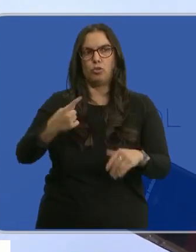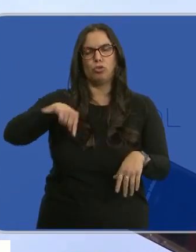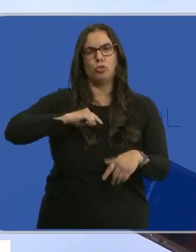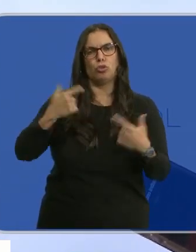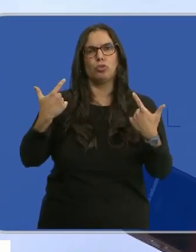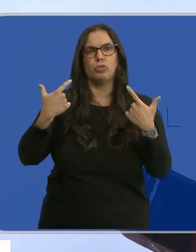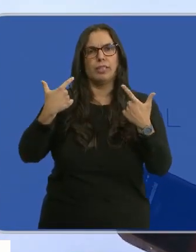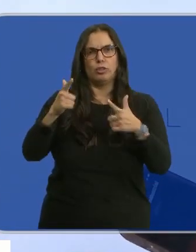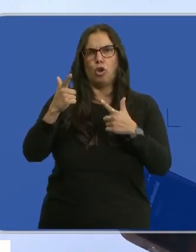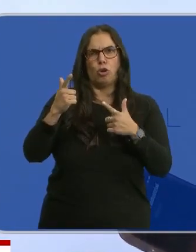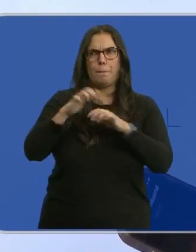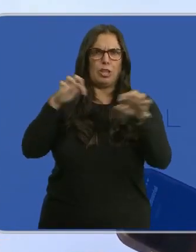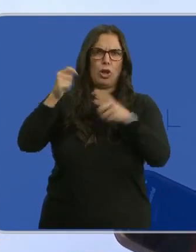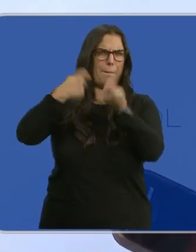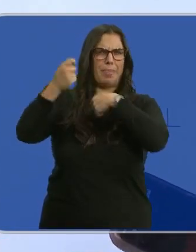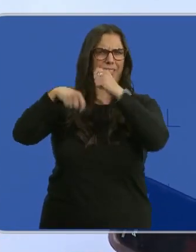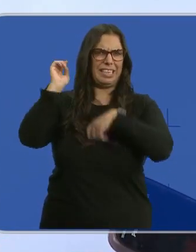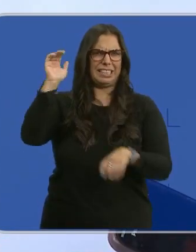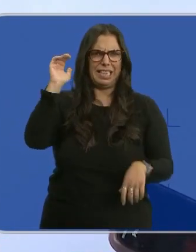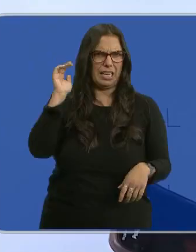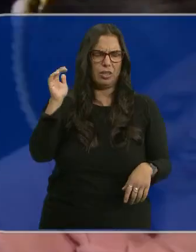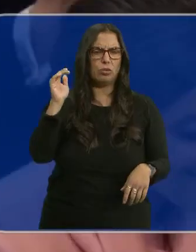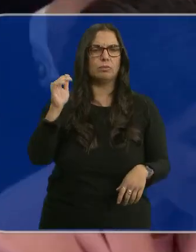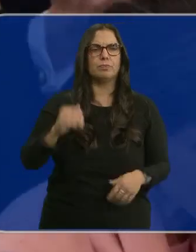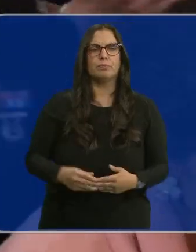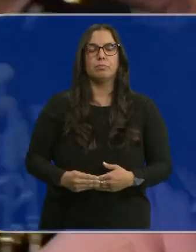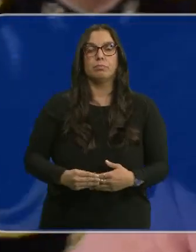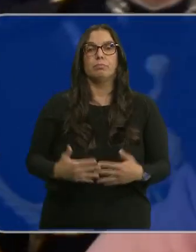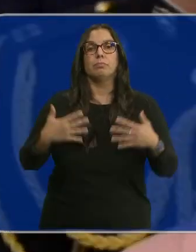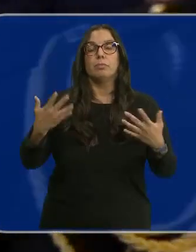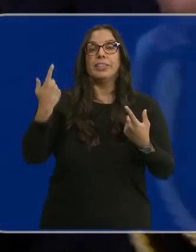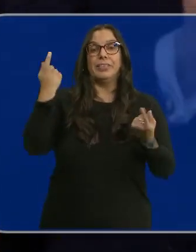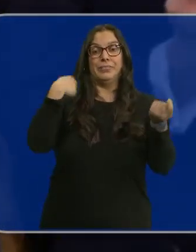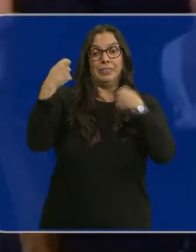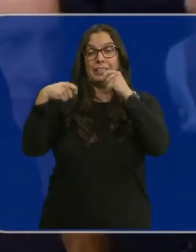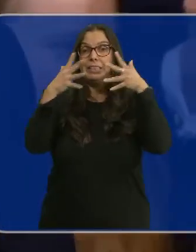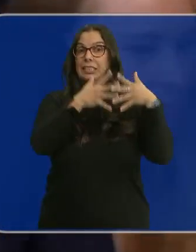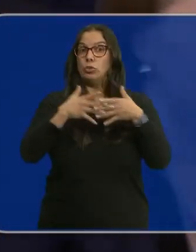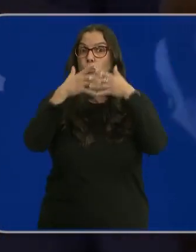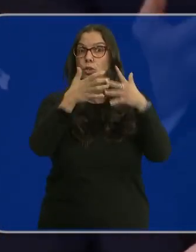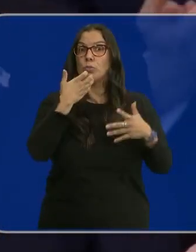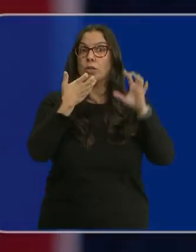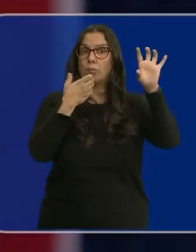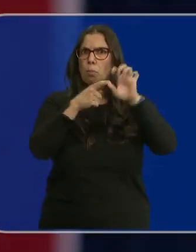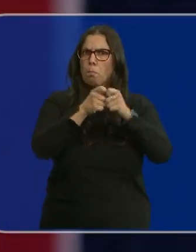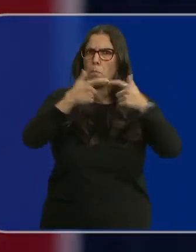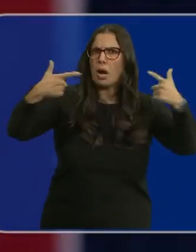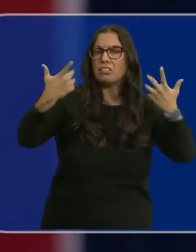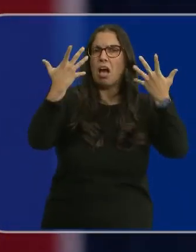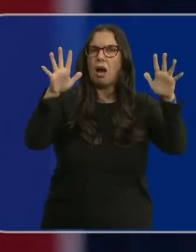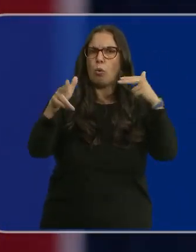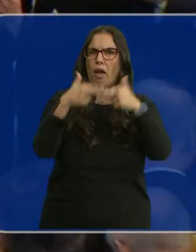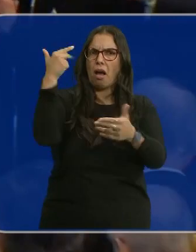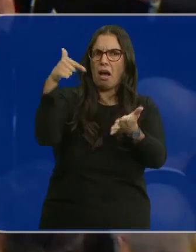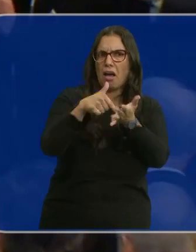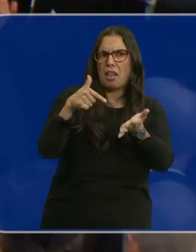sector netamente exportador, el sector agroalimentario de Castilla y León. Sin embargo, las exportaciones a Estados Unidos aumentaron a pesar del